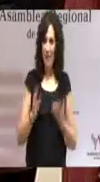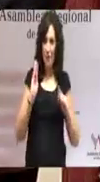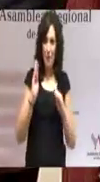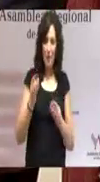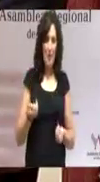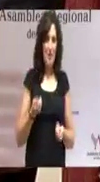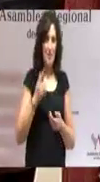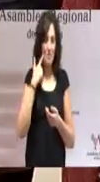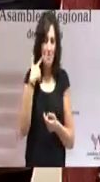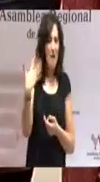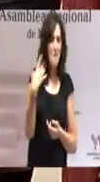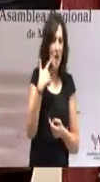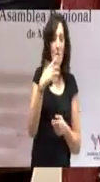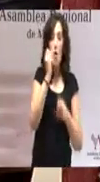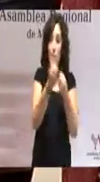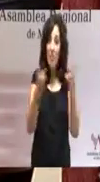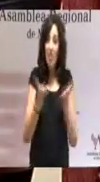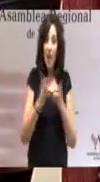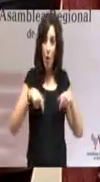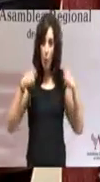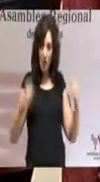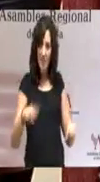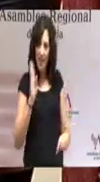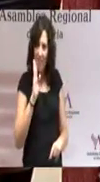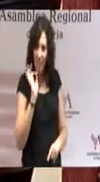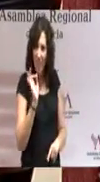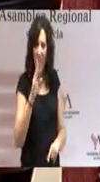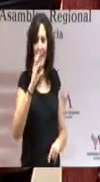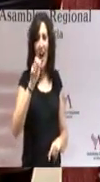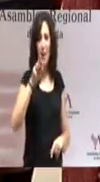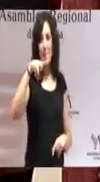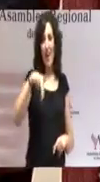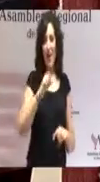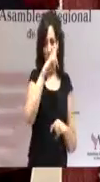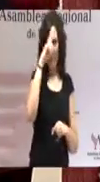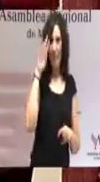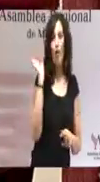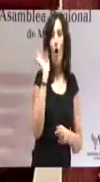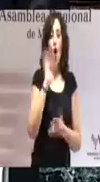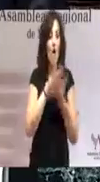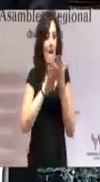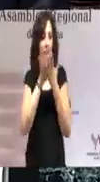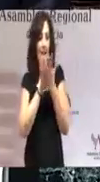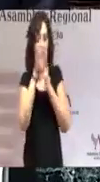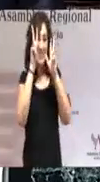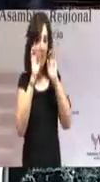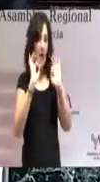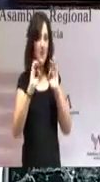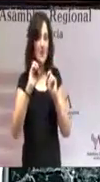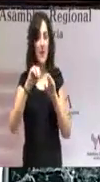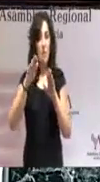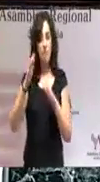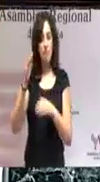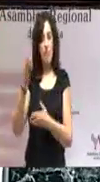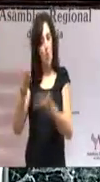han oído hablar de esas piscinas nudistas de Carmena. Todos han oído hablar del enaltecimiento